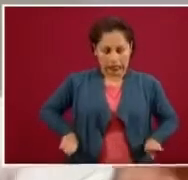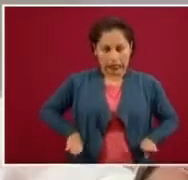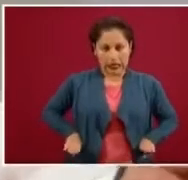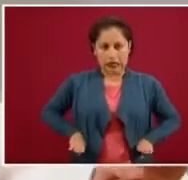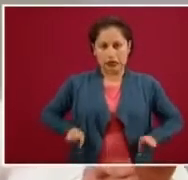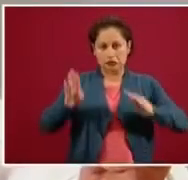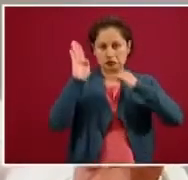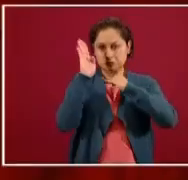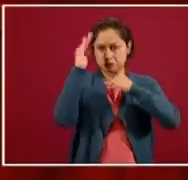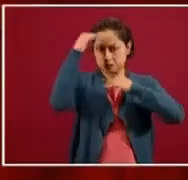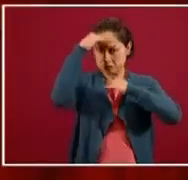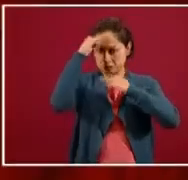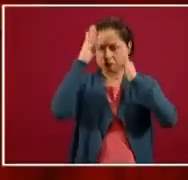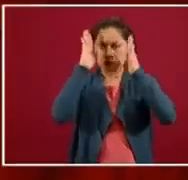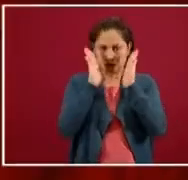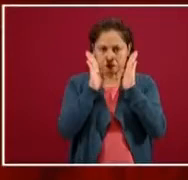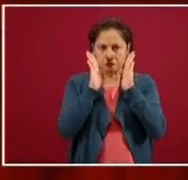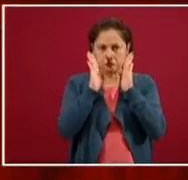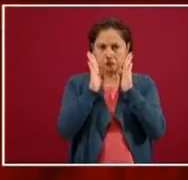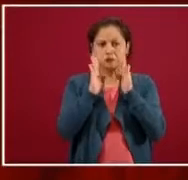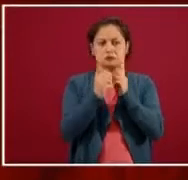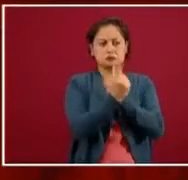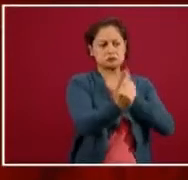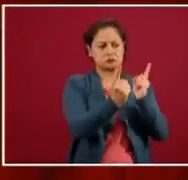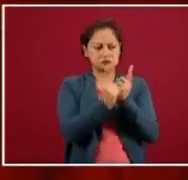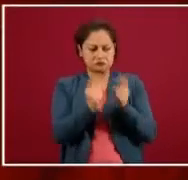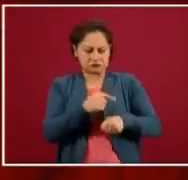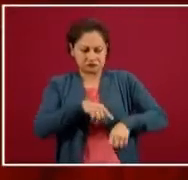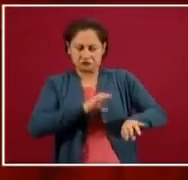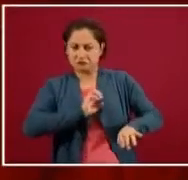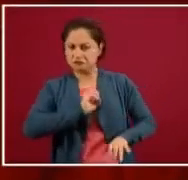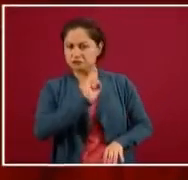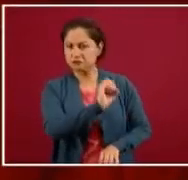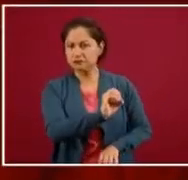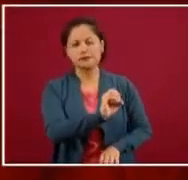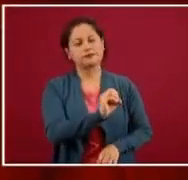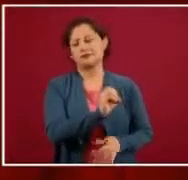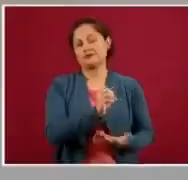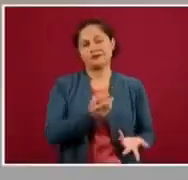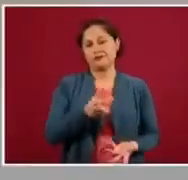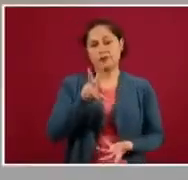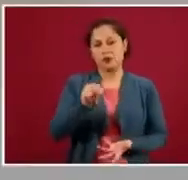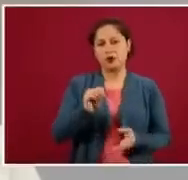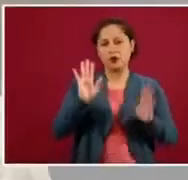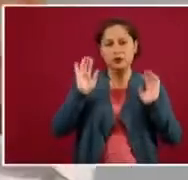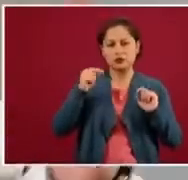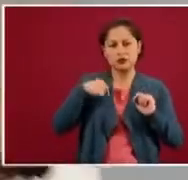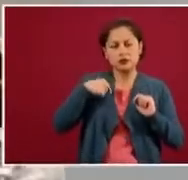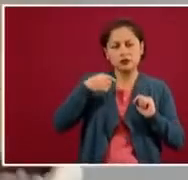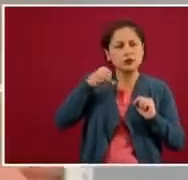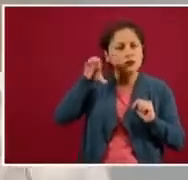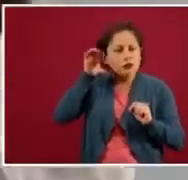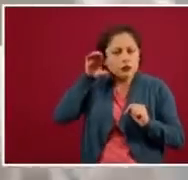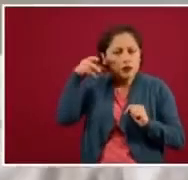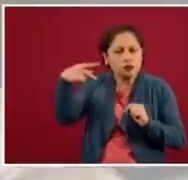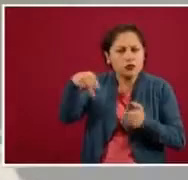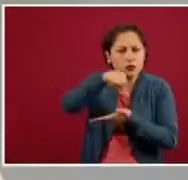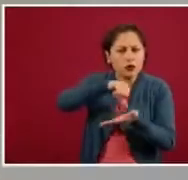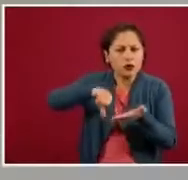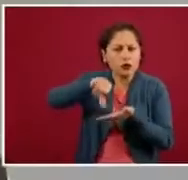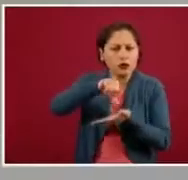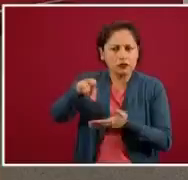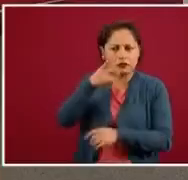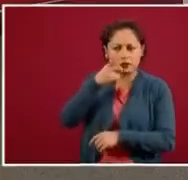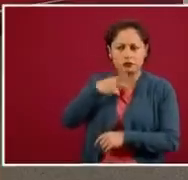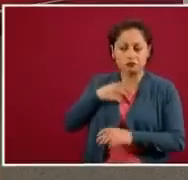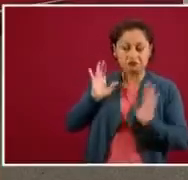a la sociedad. Si una persona quisiera sumar, no conozco este aceite del que me habla, pero pensemos en este aceite o en cualquier